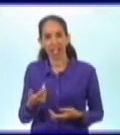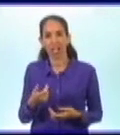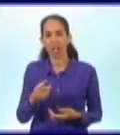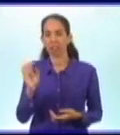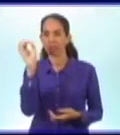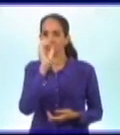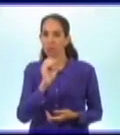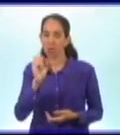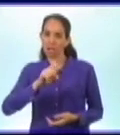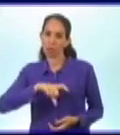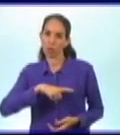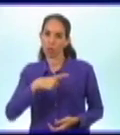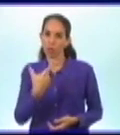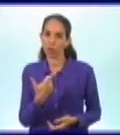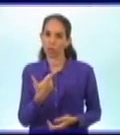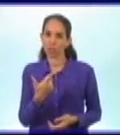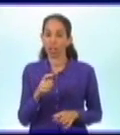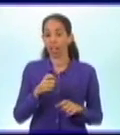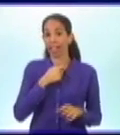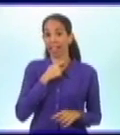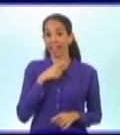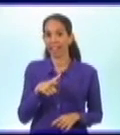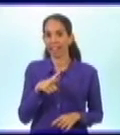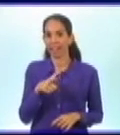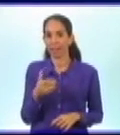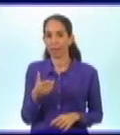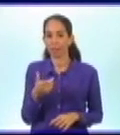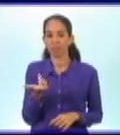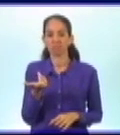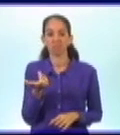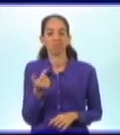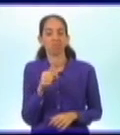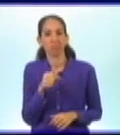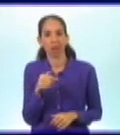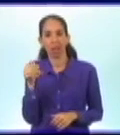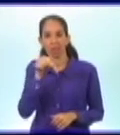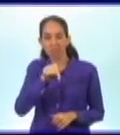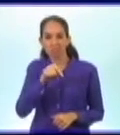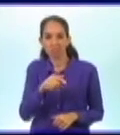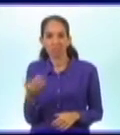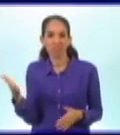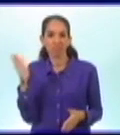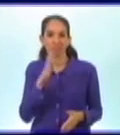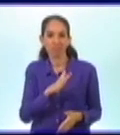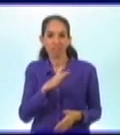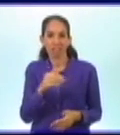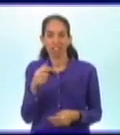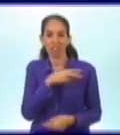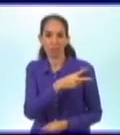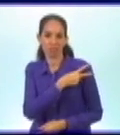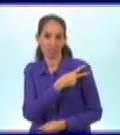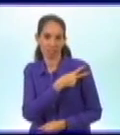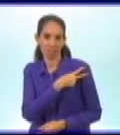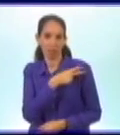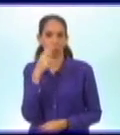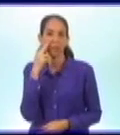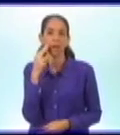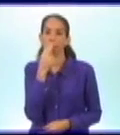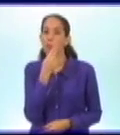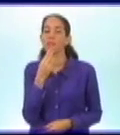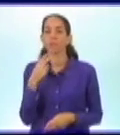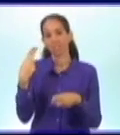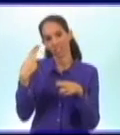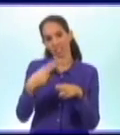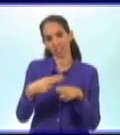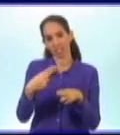culturales. Ejemplo, estuvimos en la secundaria básica José Martí. Te ofrezco un breve tiempo para que puedas anotar este